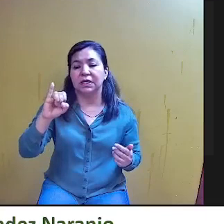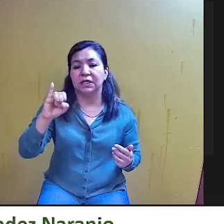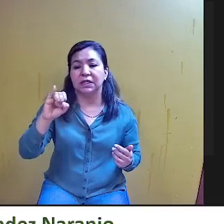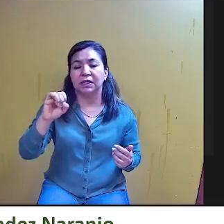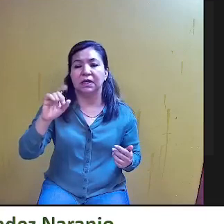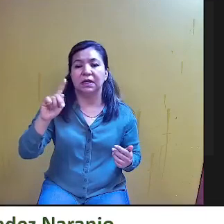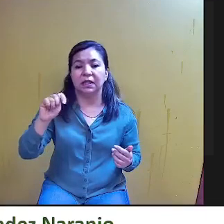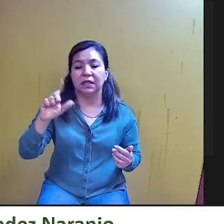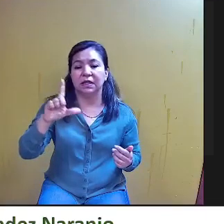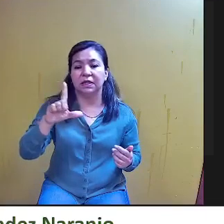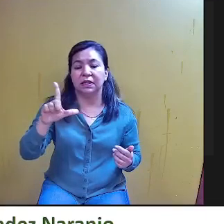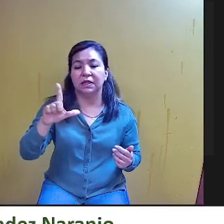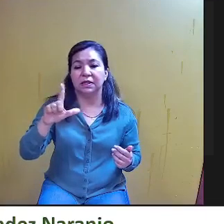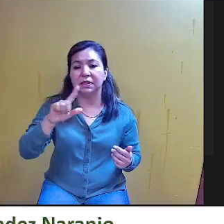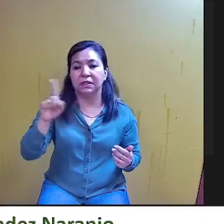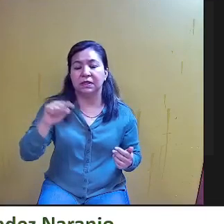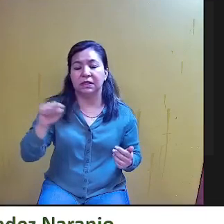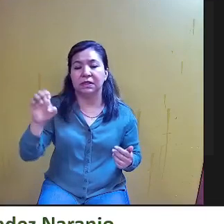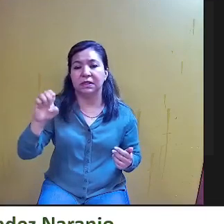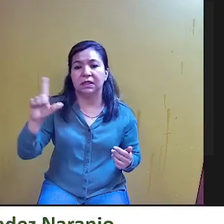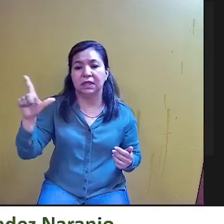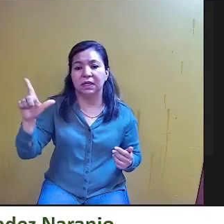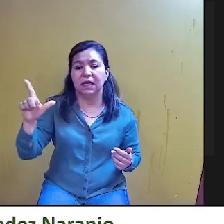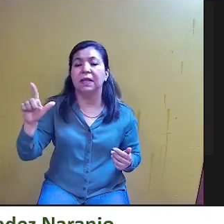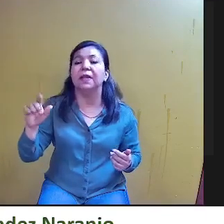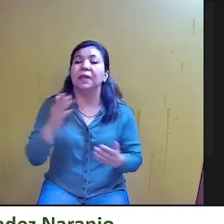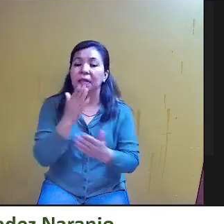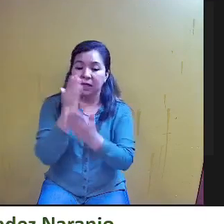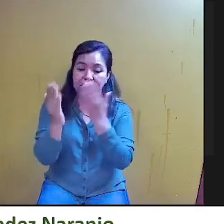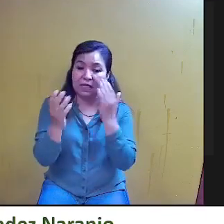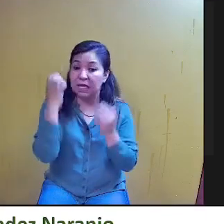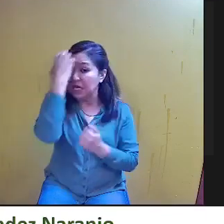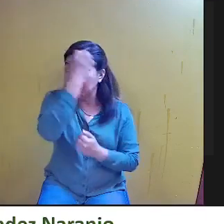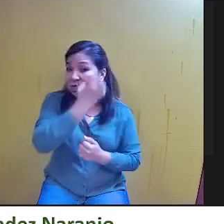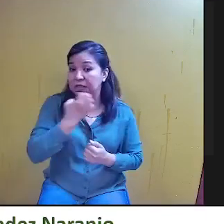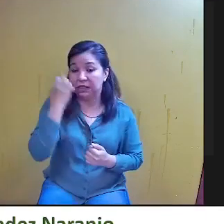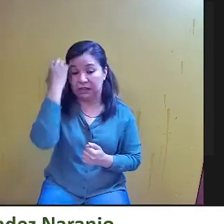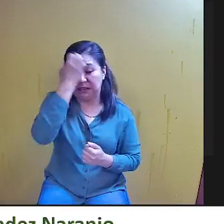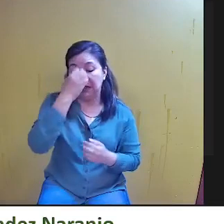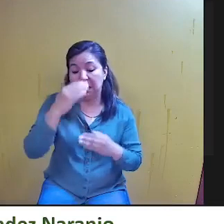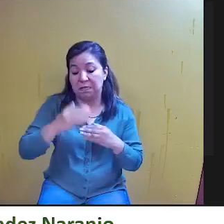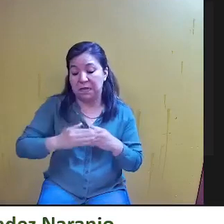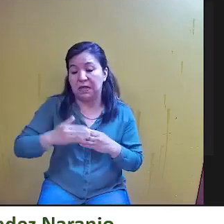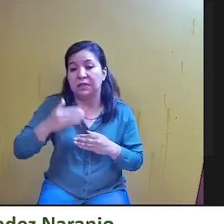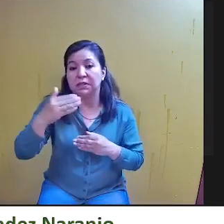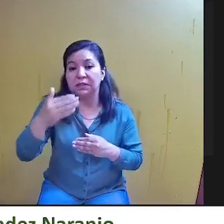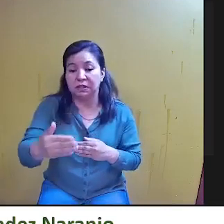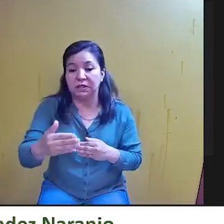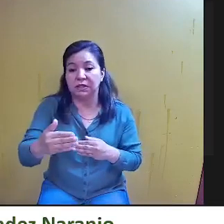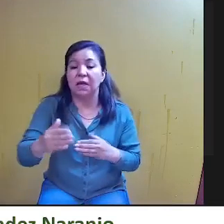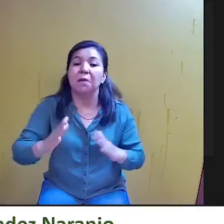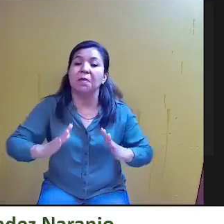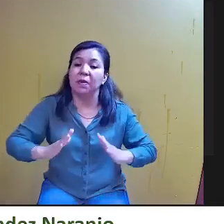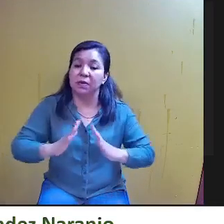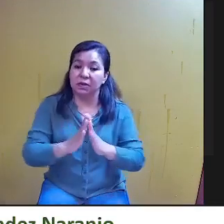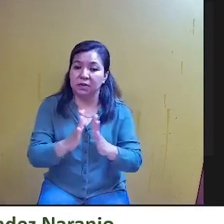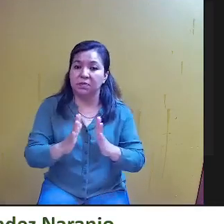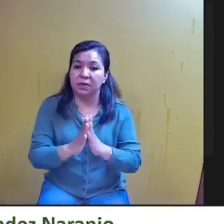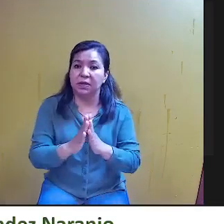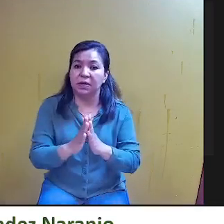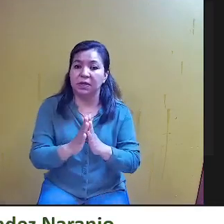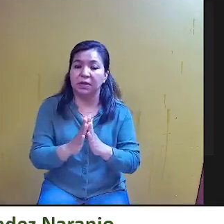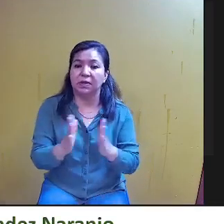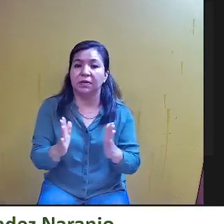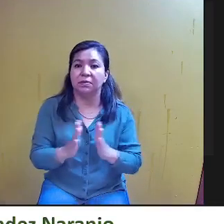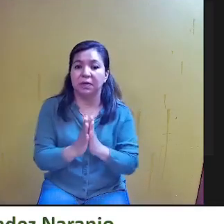lista oficial de aspirantes que aprobaron el examen de conocimientos para pasar a la siguiente etapa del cotejo documental y el dictamen por el que se propone